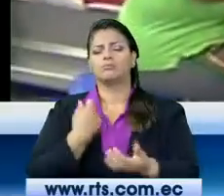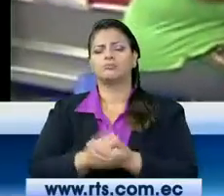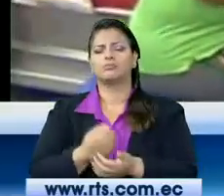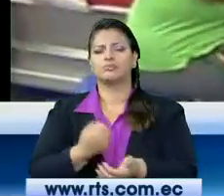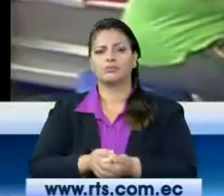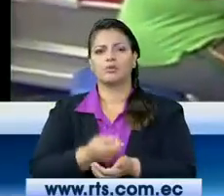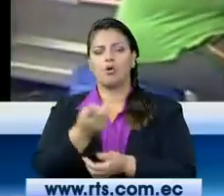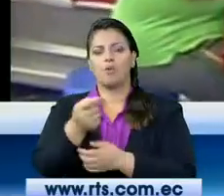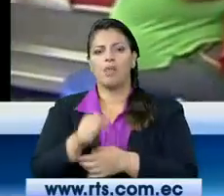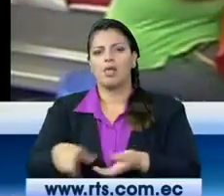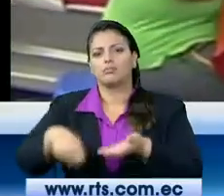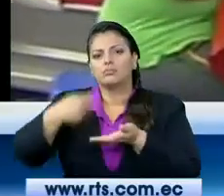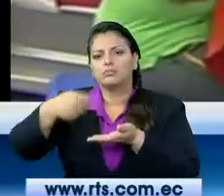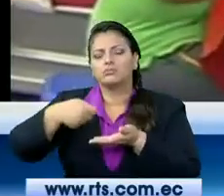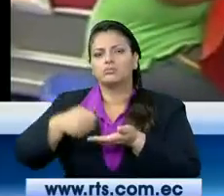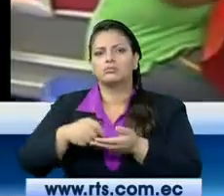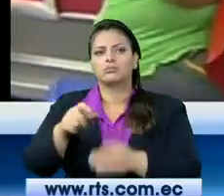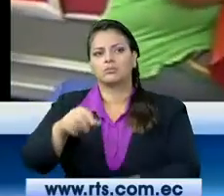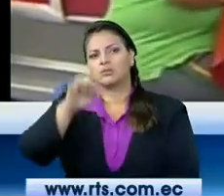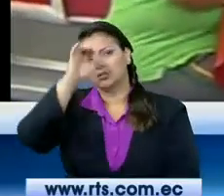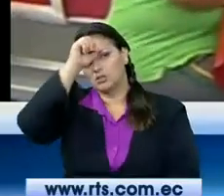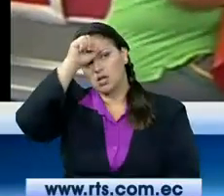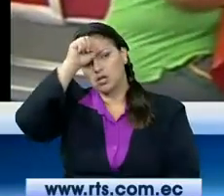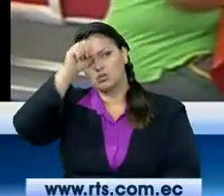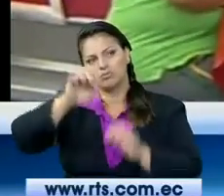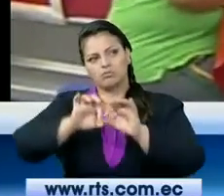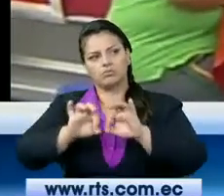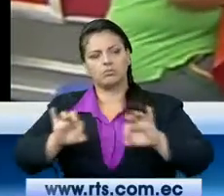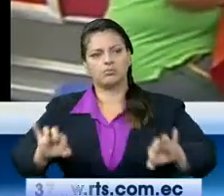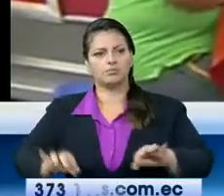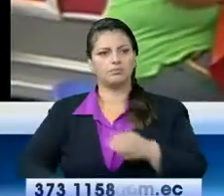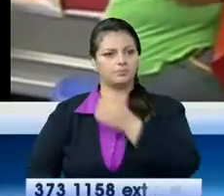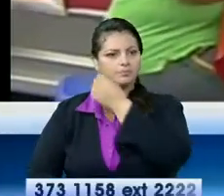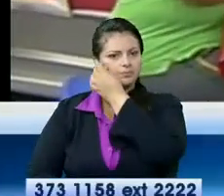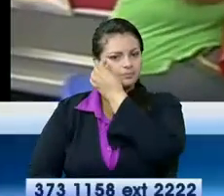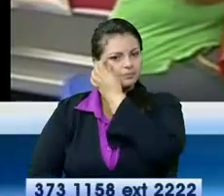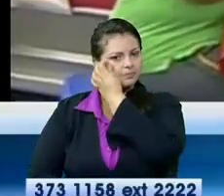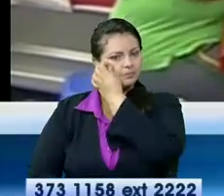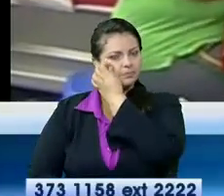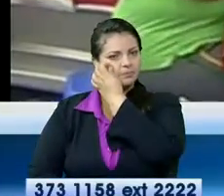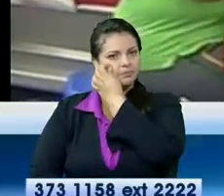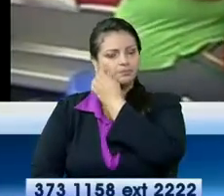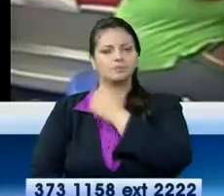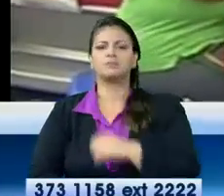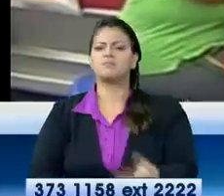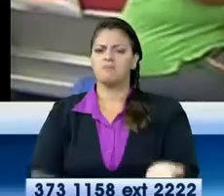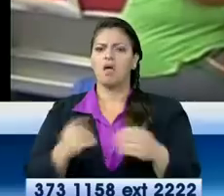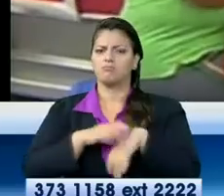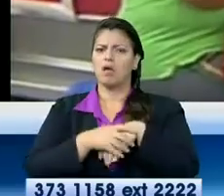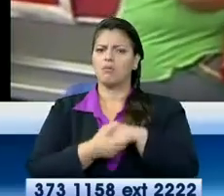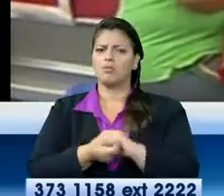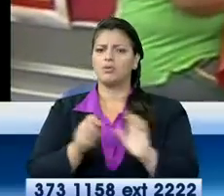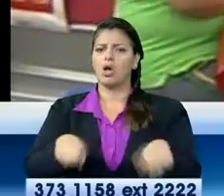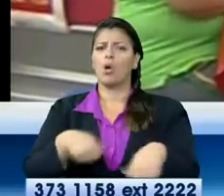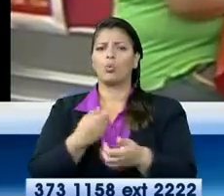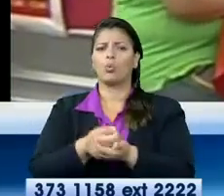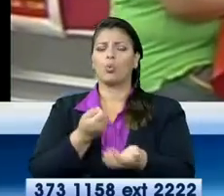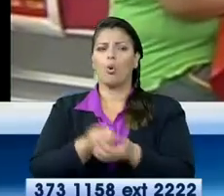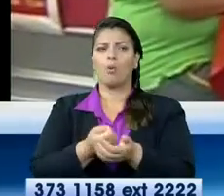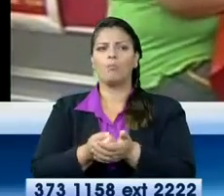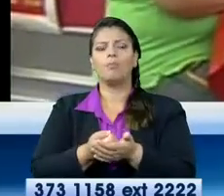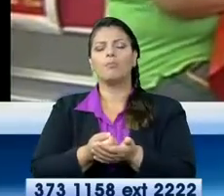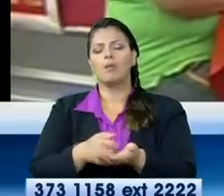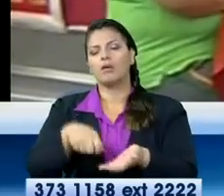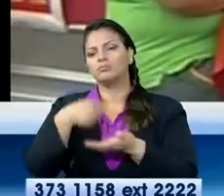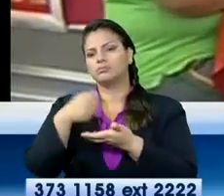encontrar estas variedades que bien pueden ser aprovechadas por quienes gustan de los platos típicos guayaquileños. Y vimos más temprano uno